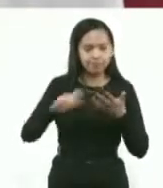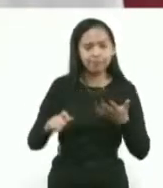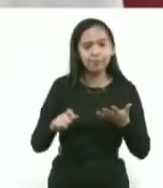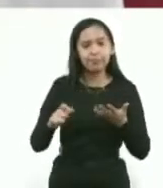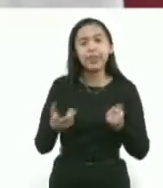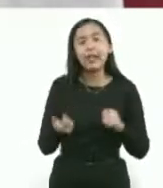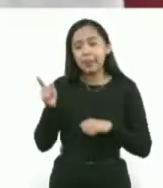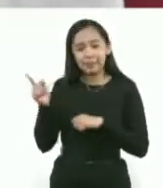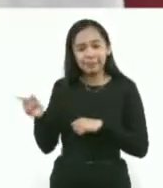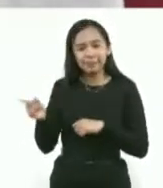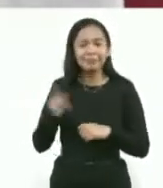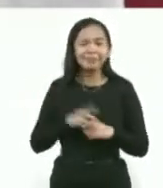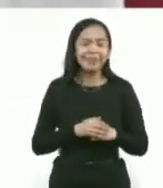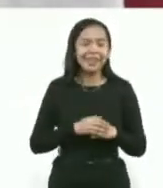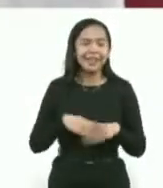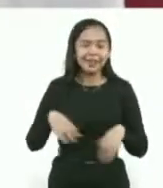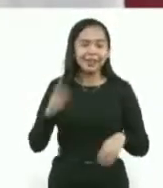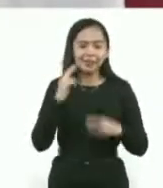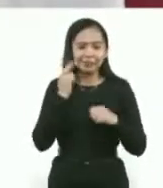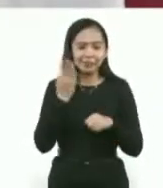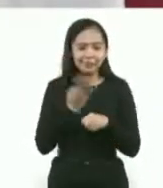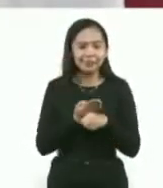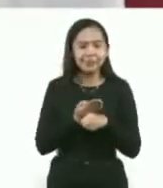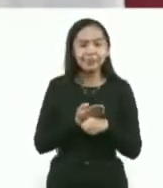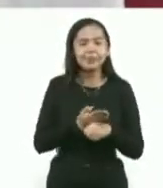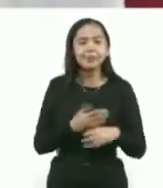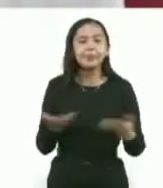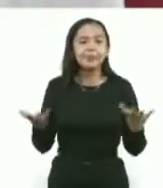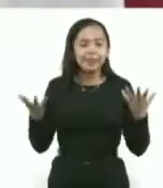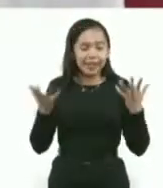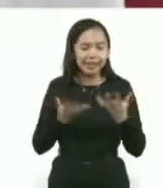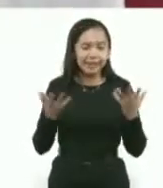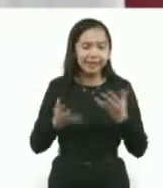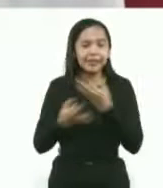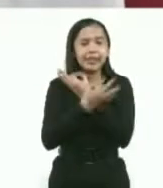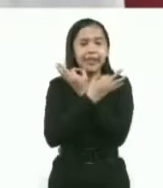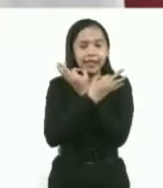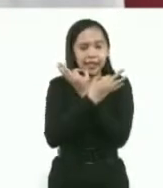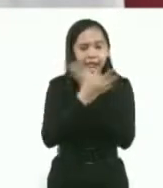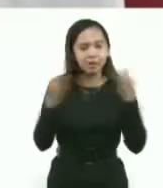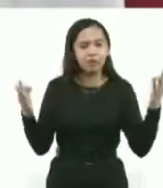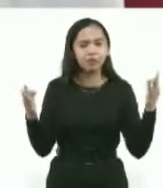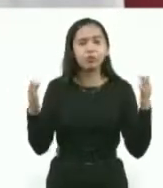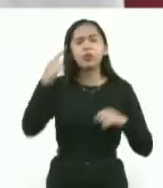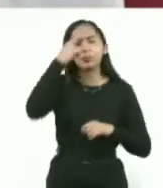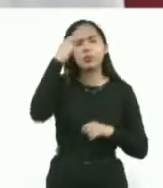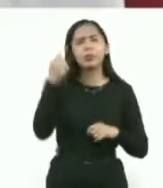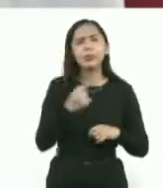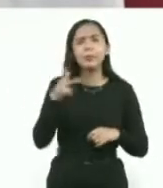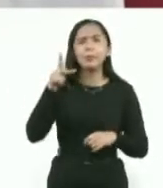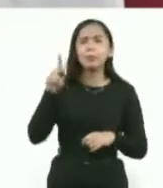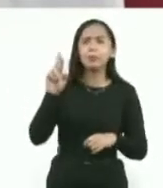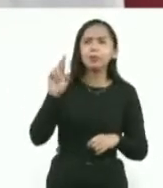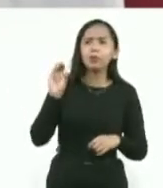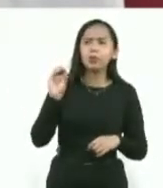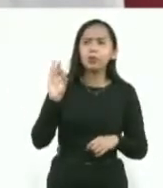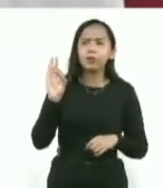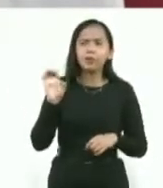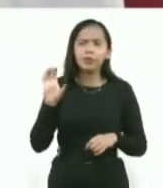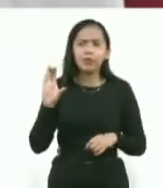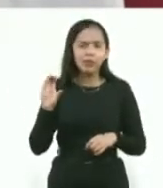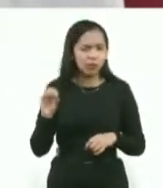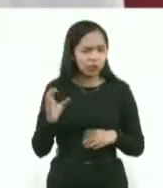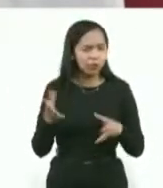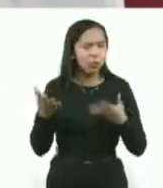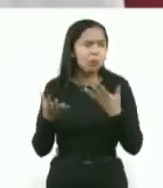el procurador para hacer un anuncio de lo que hace la Profeco y lo que significan los derechos del consumidor.